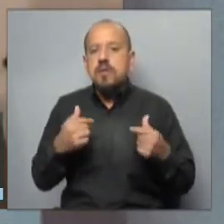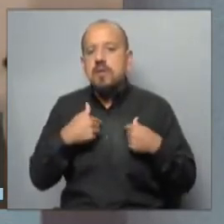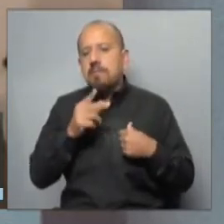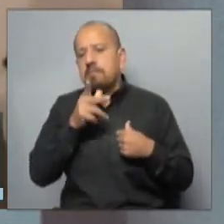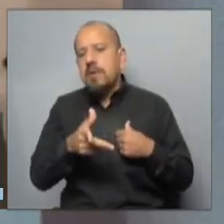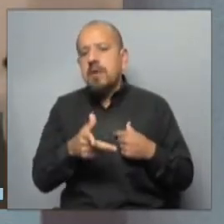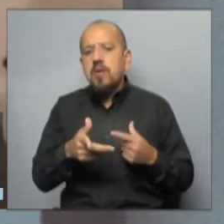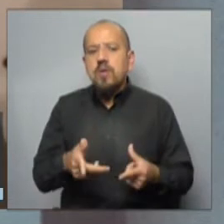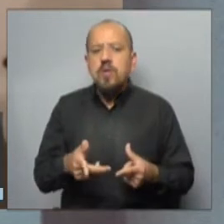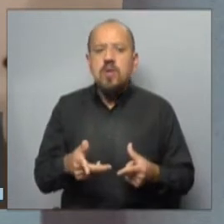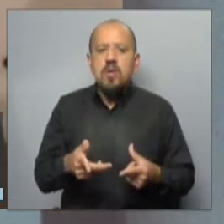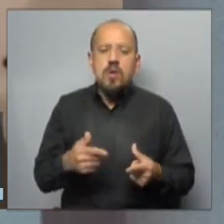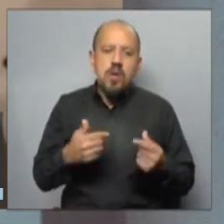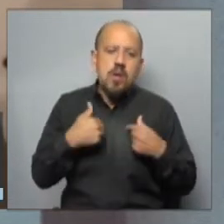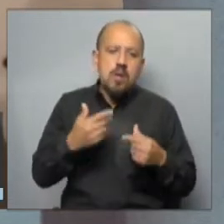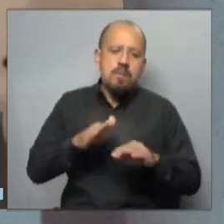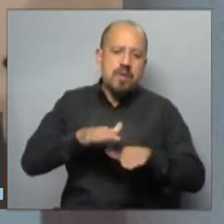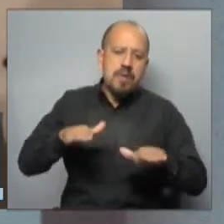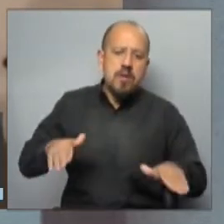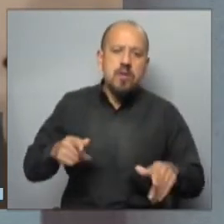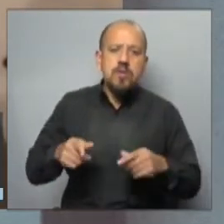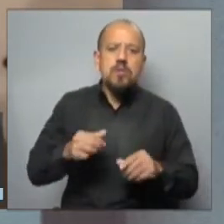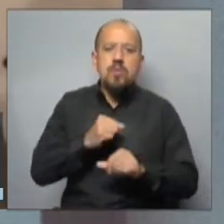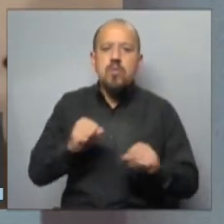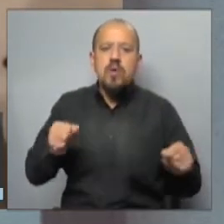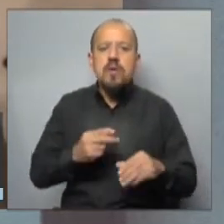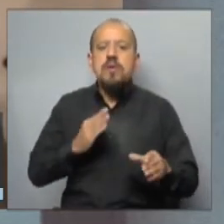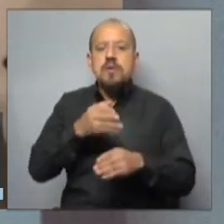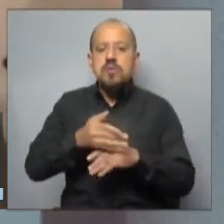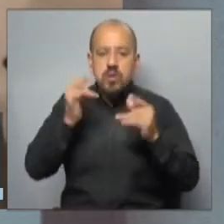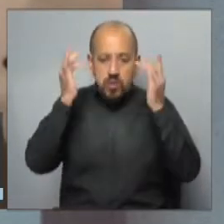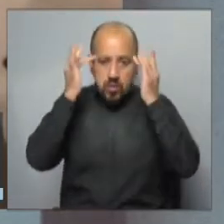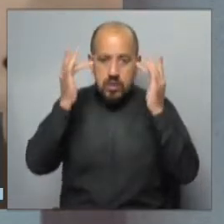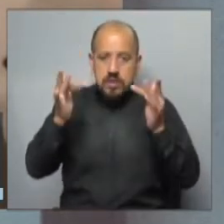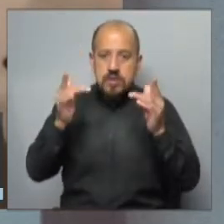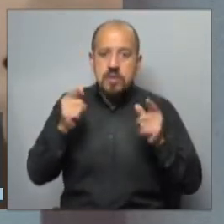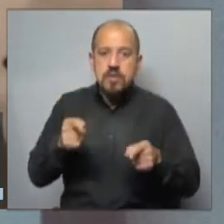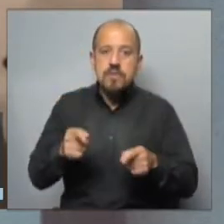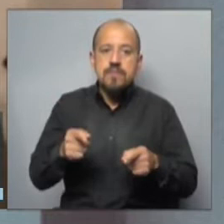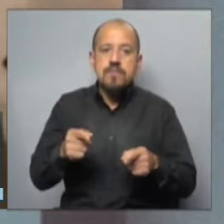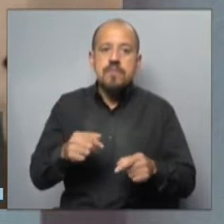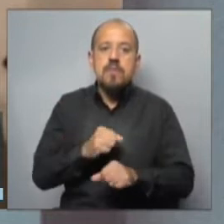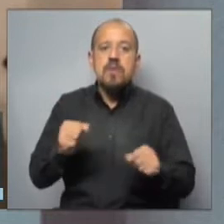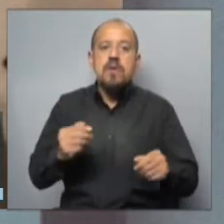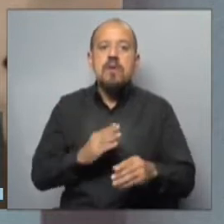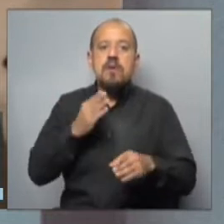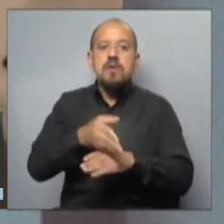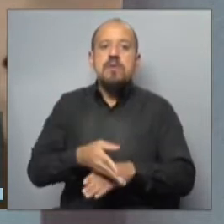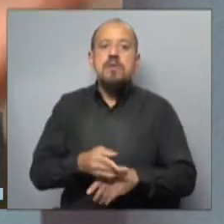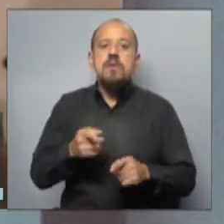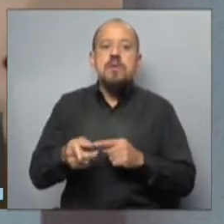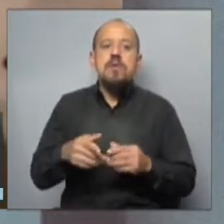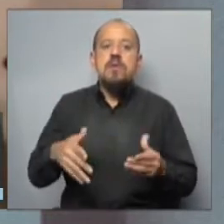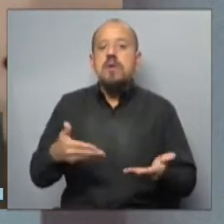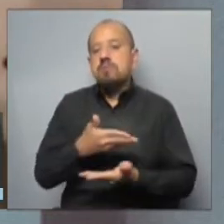tantos niños y niñas puedan acceder a una educación puedan acceder a vivir en sociedad como